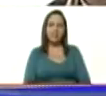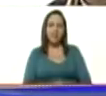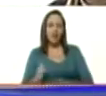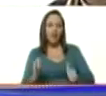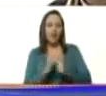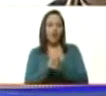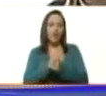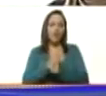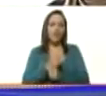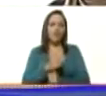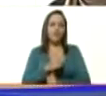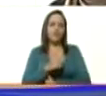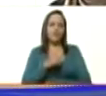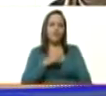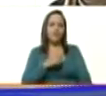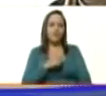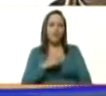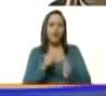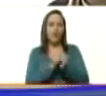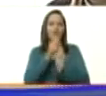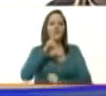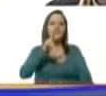tiempo pasa volando.